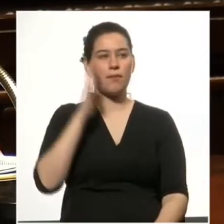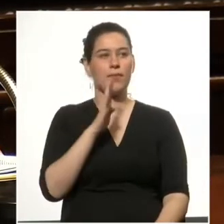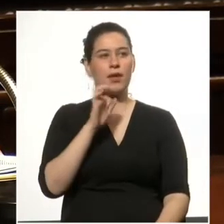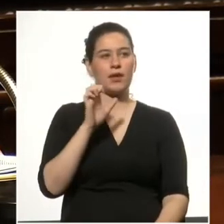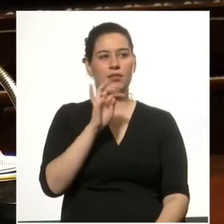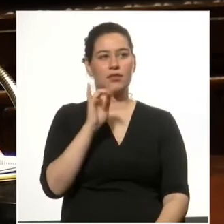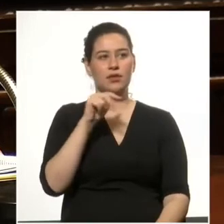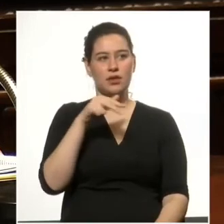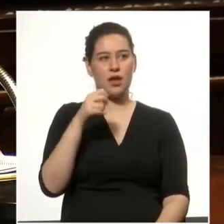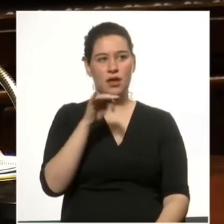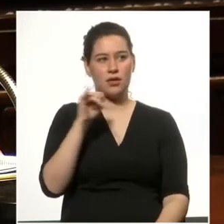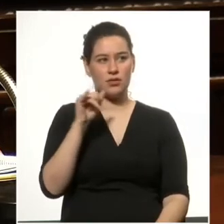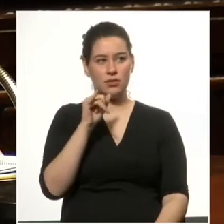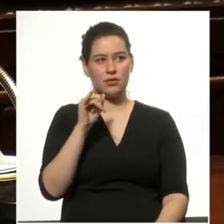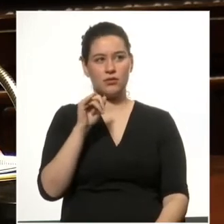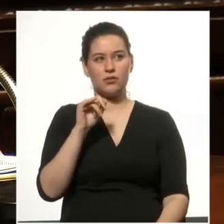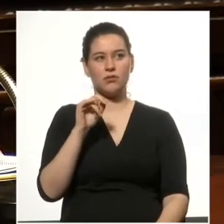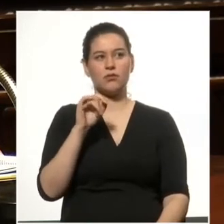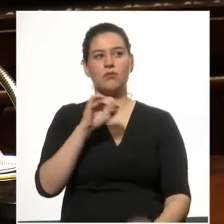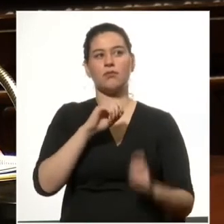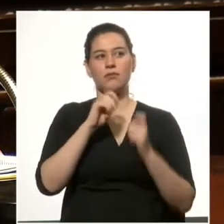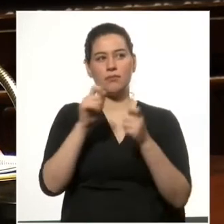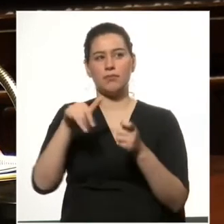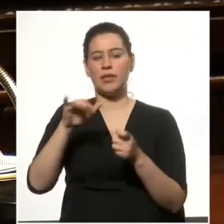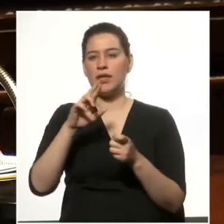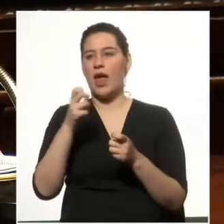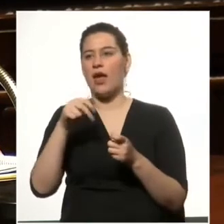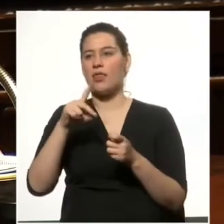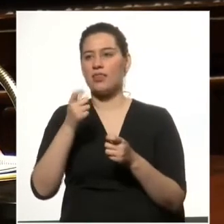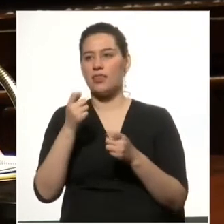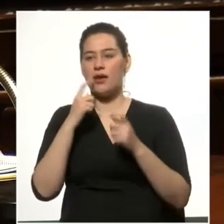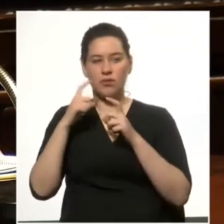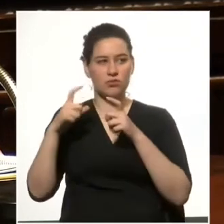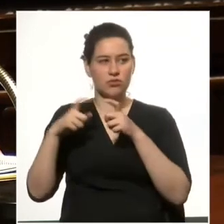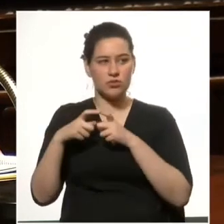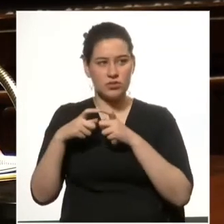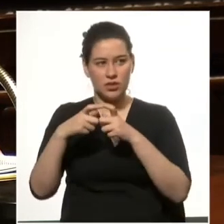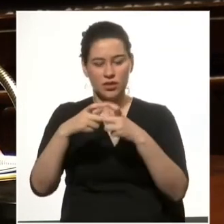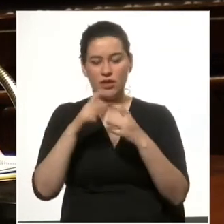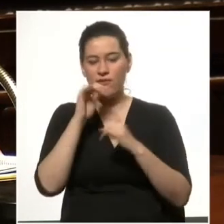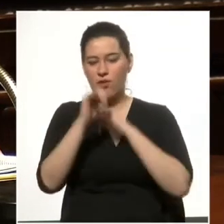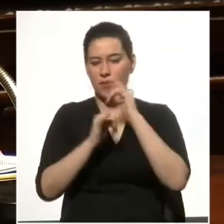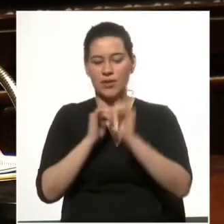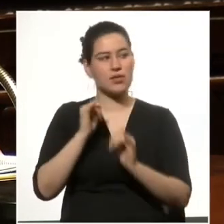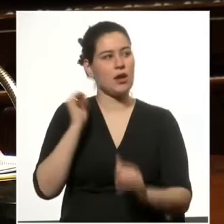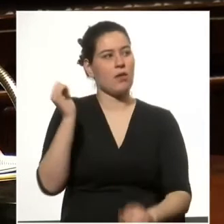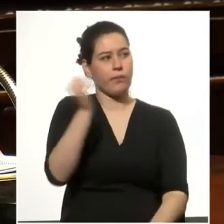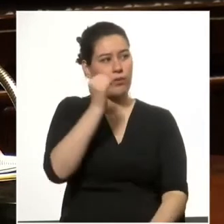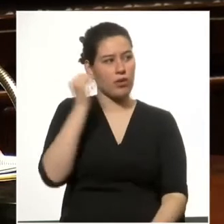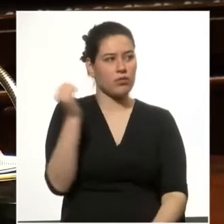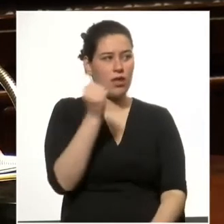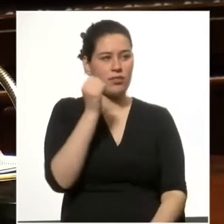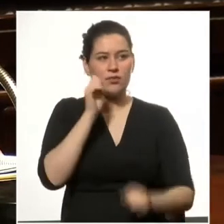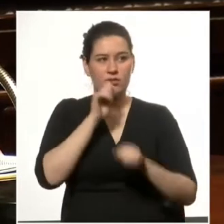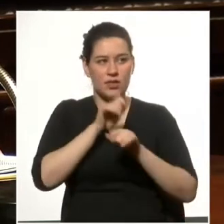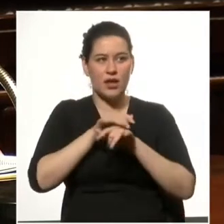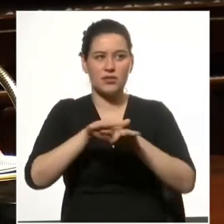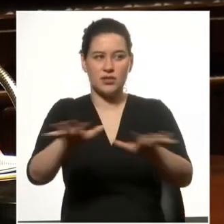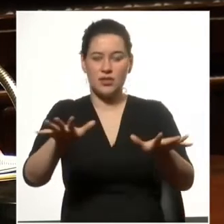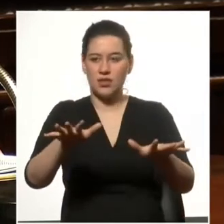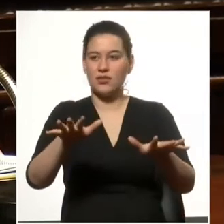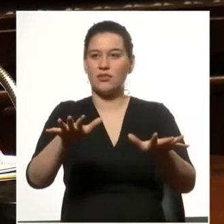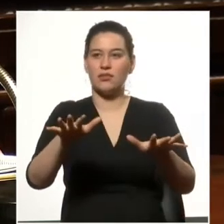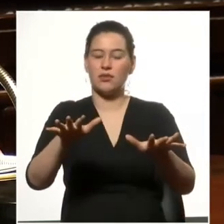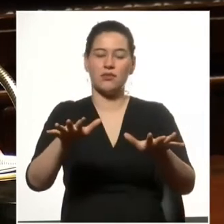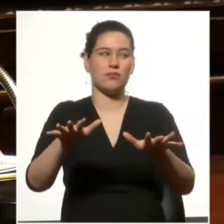Pettinati entregara al doctor Javier Miranda un CD con información de relevancia mucho más trascendente que la aportada